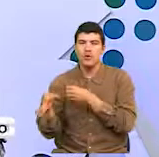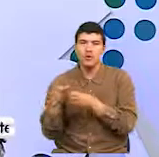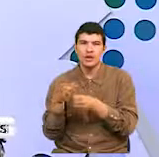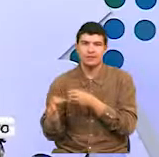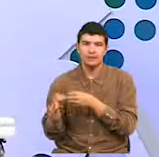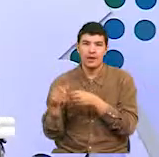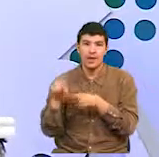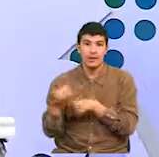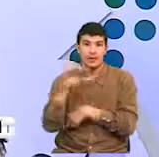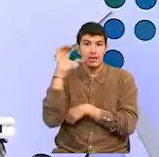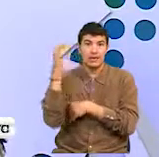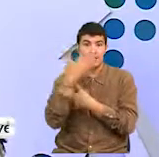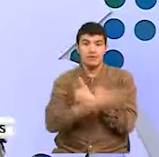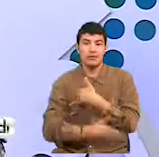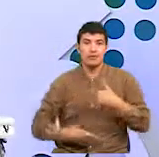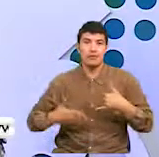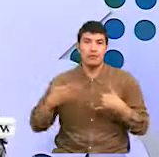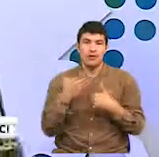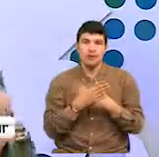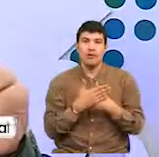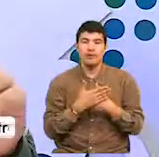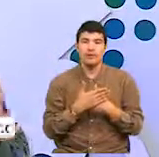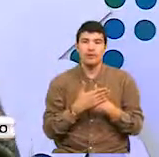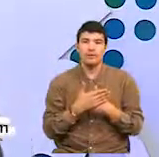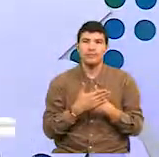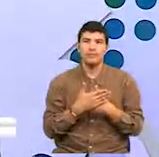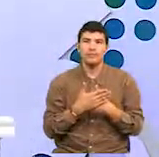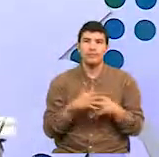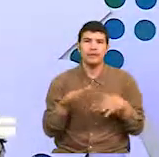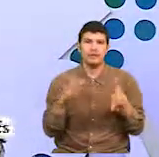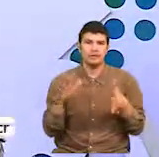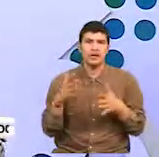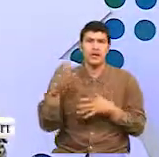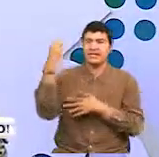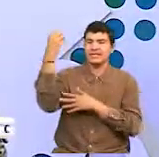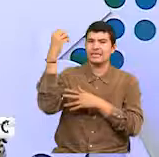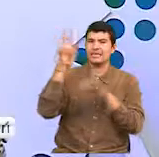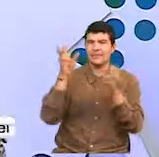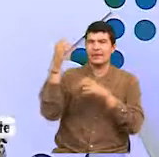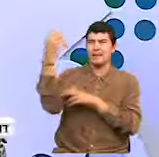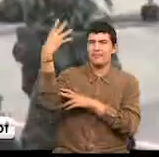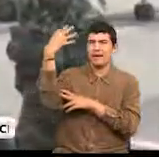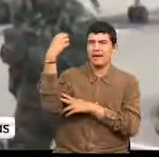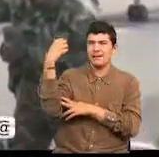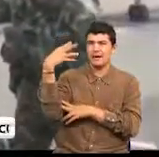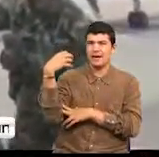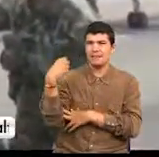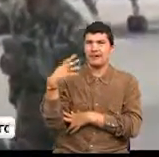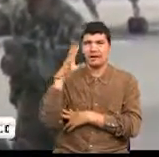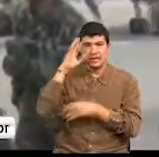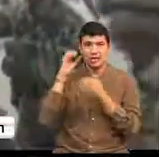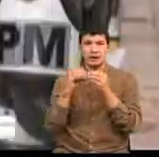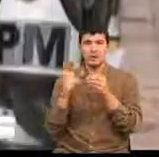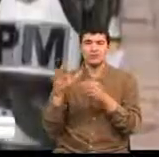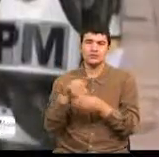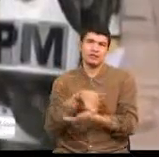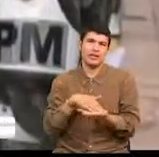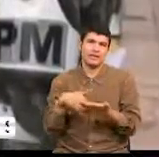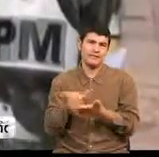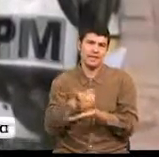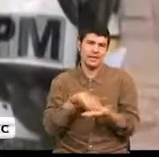de Colombia que en semaforización, de acuerdo a unos factores de